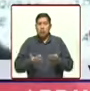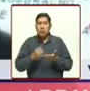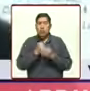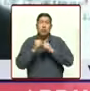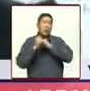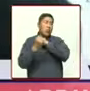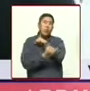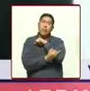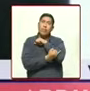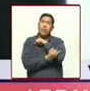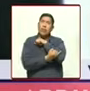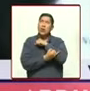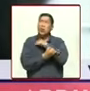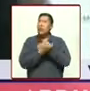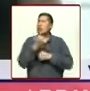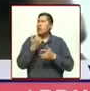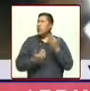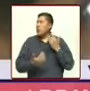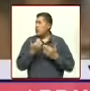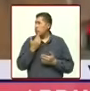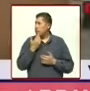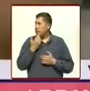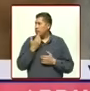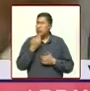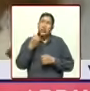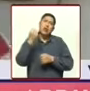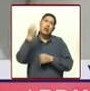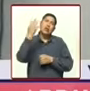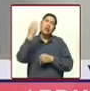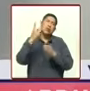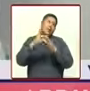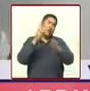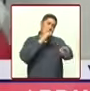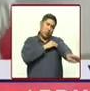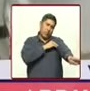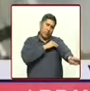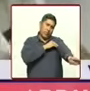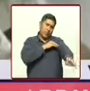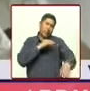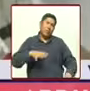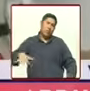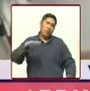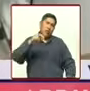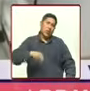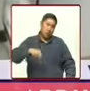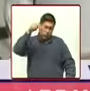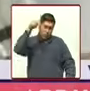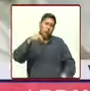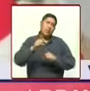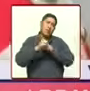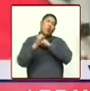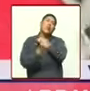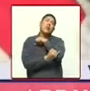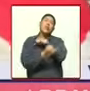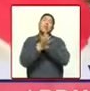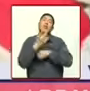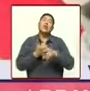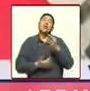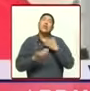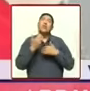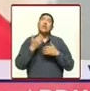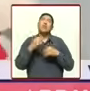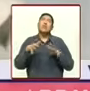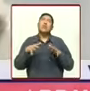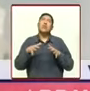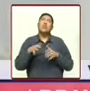José? Focos de calor tenemos a 14 kilómetros, ¿no?, de a la zona norte de San José, y los incendios forestales están